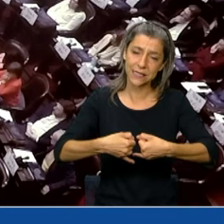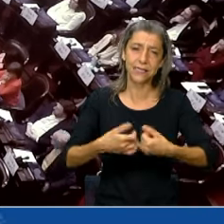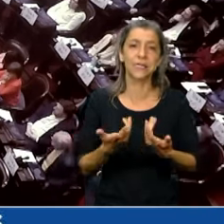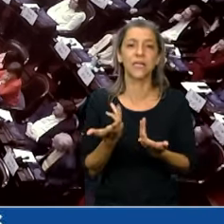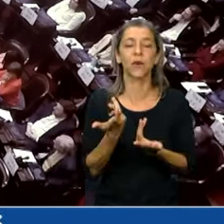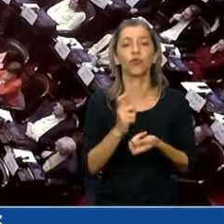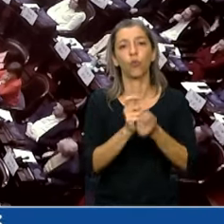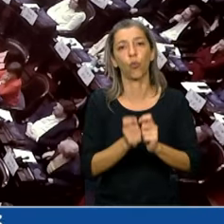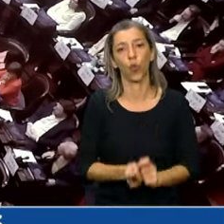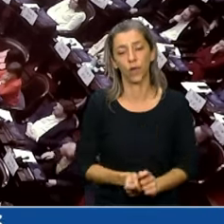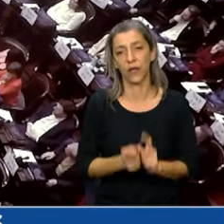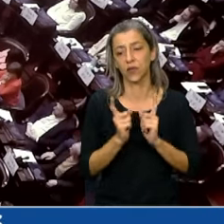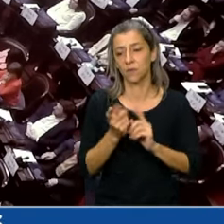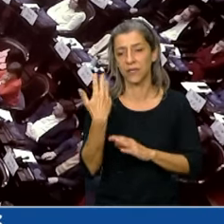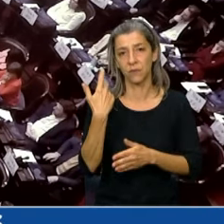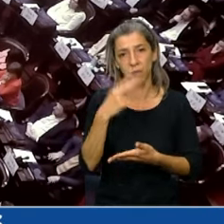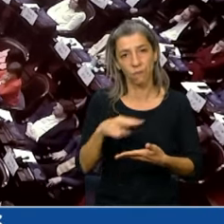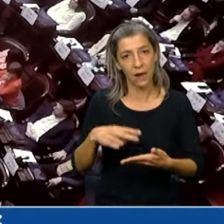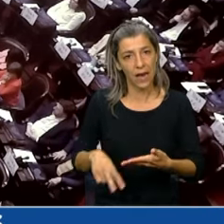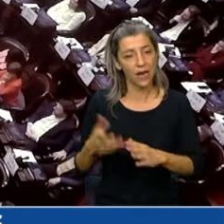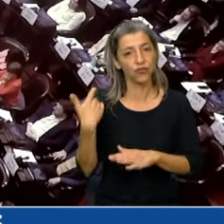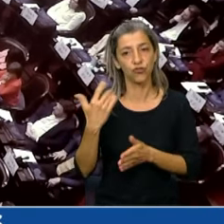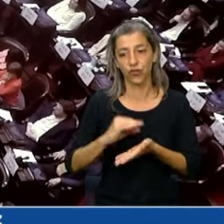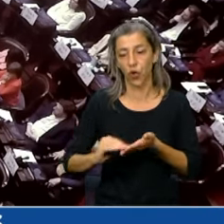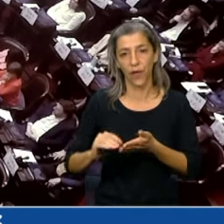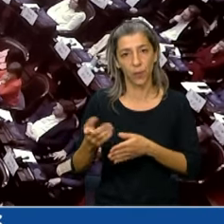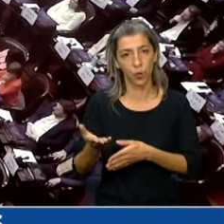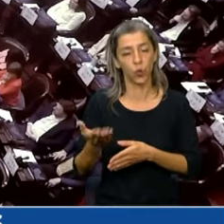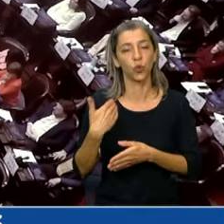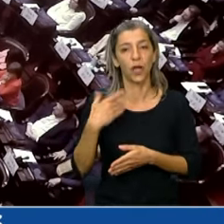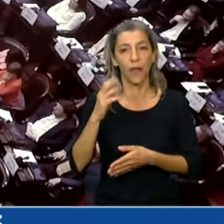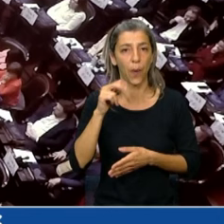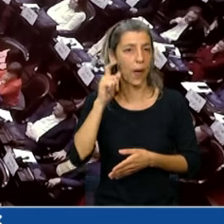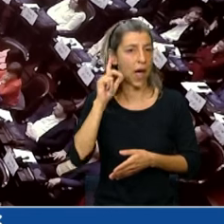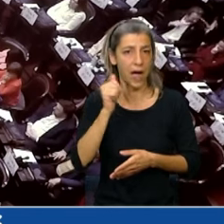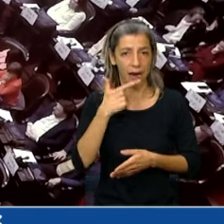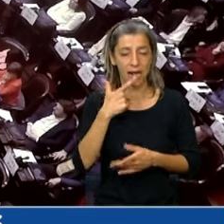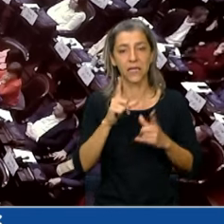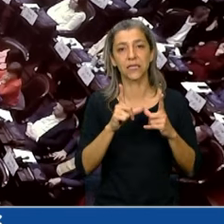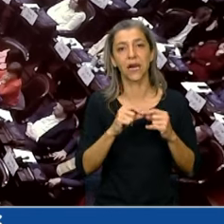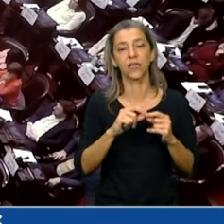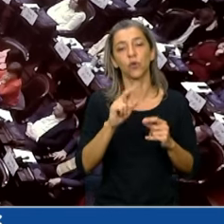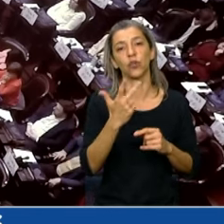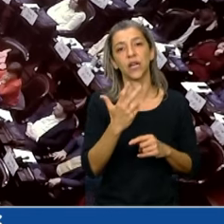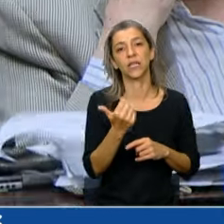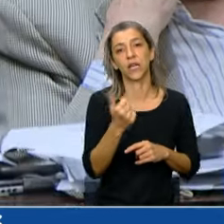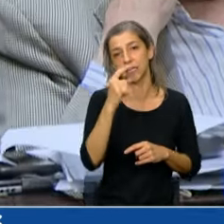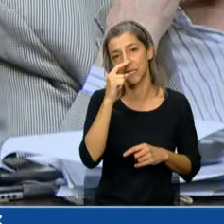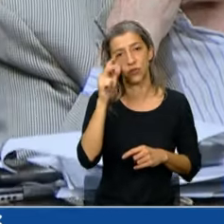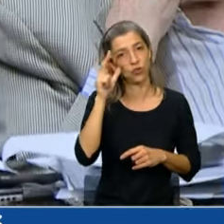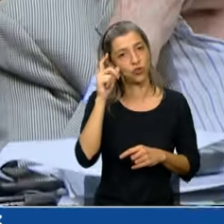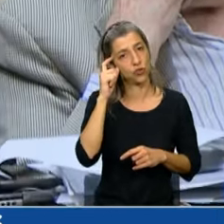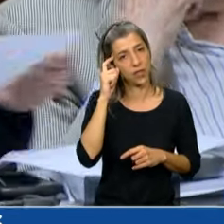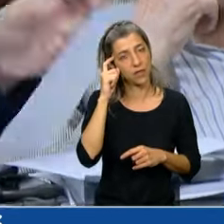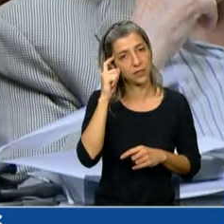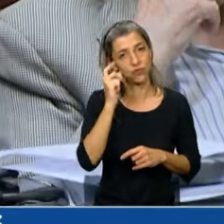modificaciones que leyó detalladamente la diputada Brenda Vargas artículo 3 8